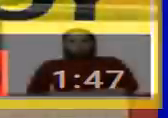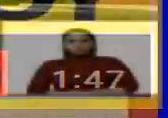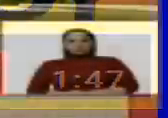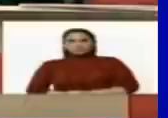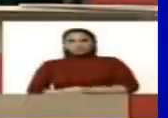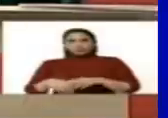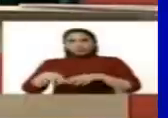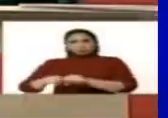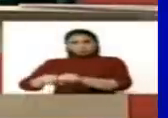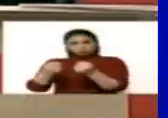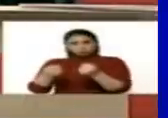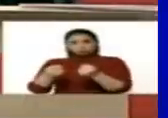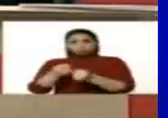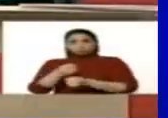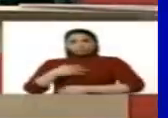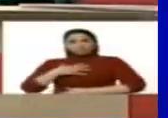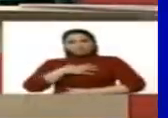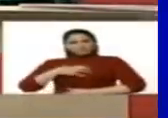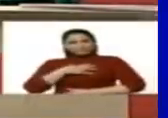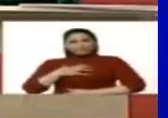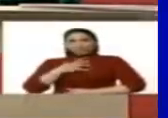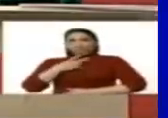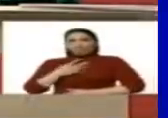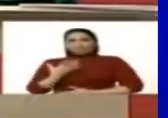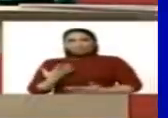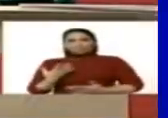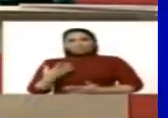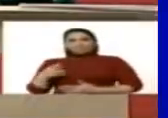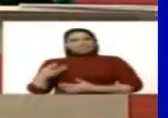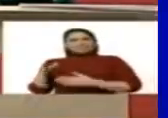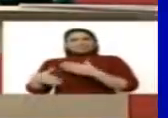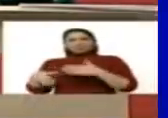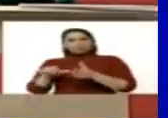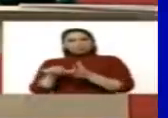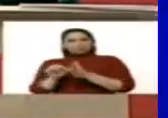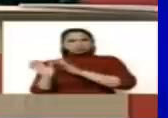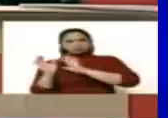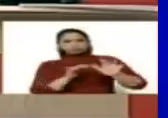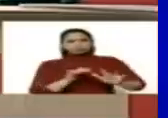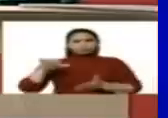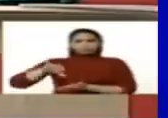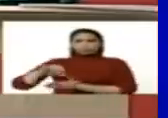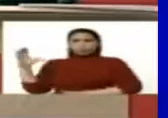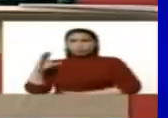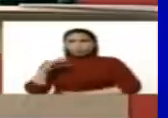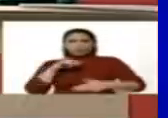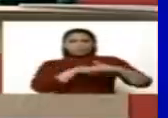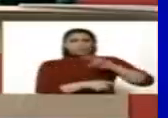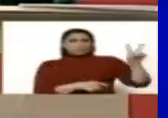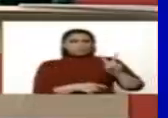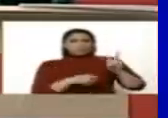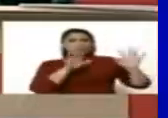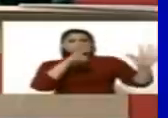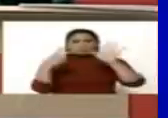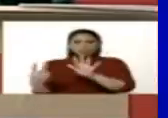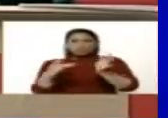Bogotá, Colombia. El segundo caso es un hombre de 54 años, natural del estado Aragua,